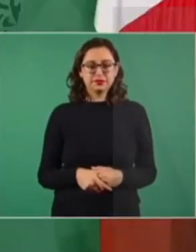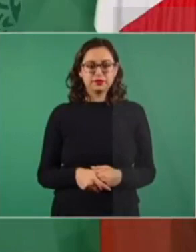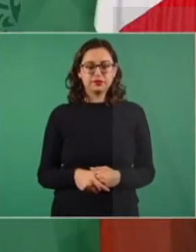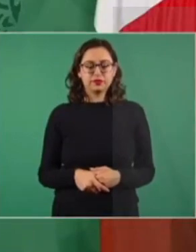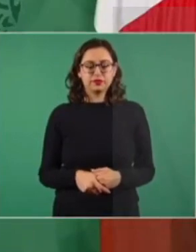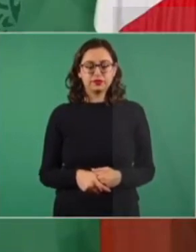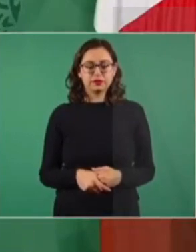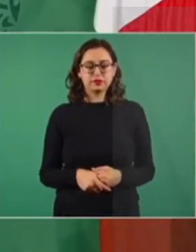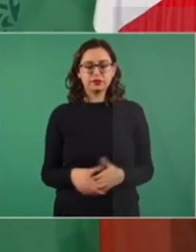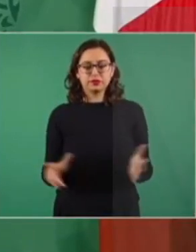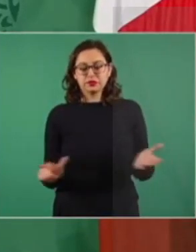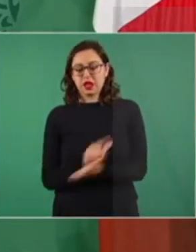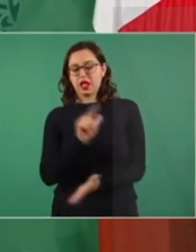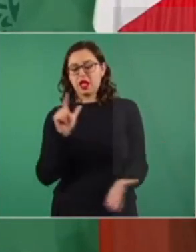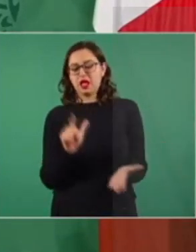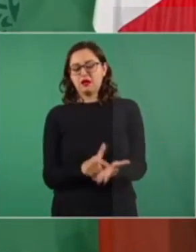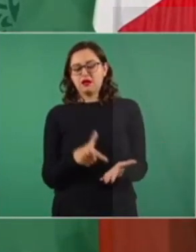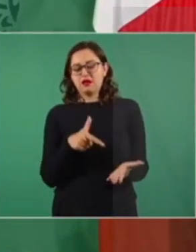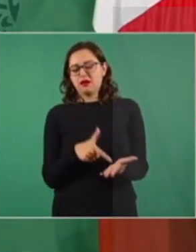la ley